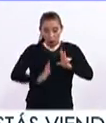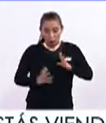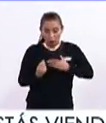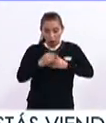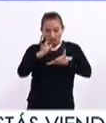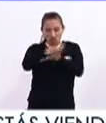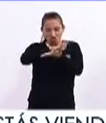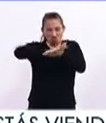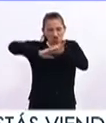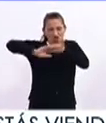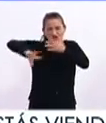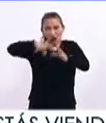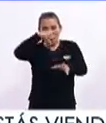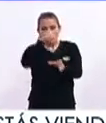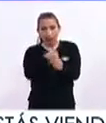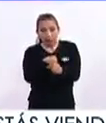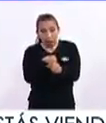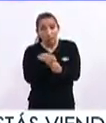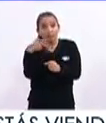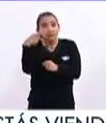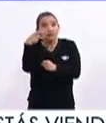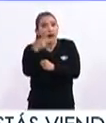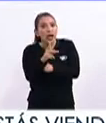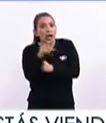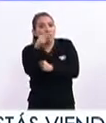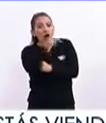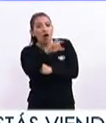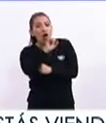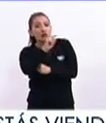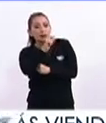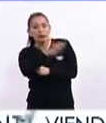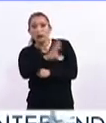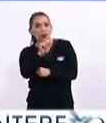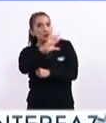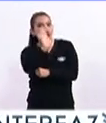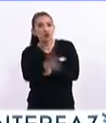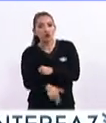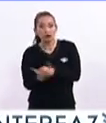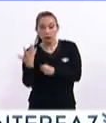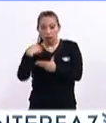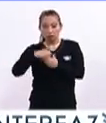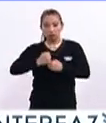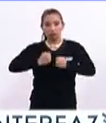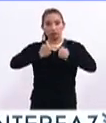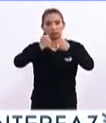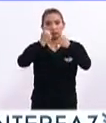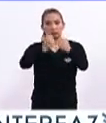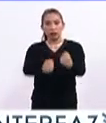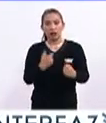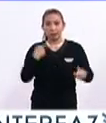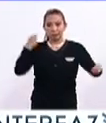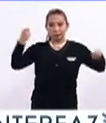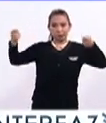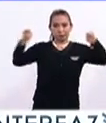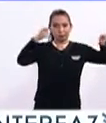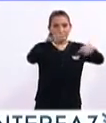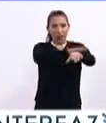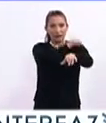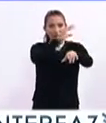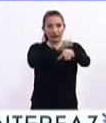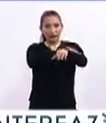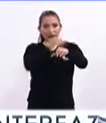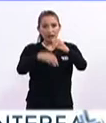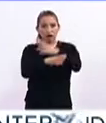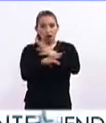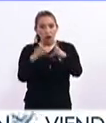fue desintegrado completamente. Sin embargo, Osterman no murió, adquirió poderes que le permitían manipular la energía de la